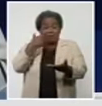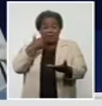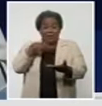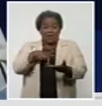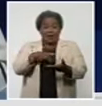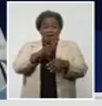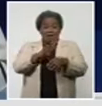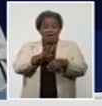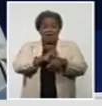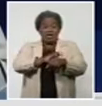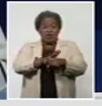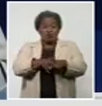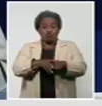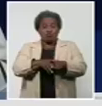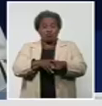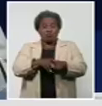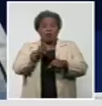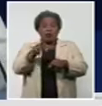varias semanas,